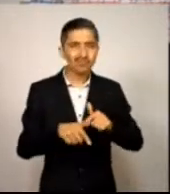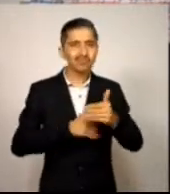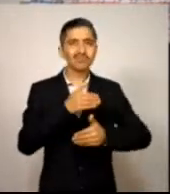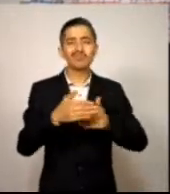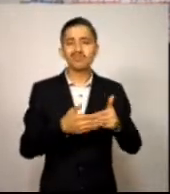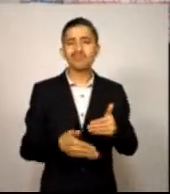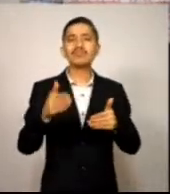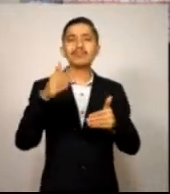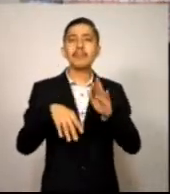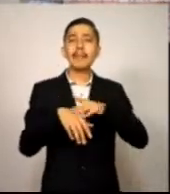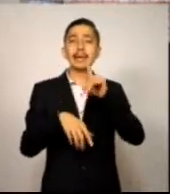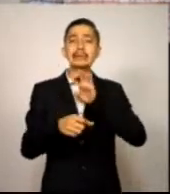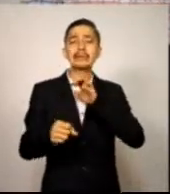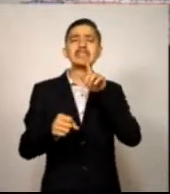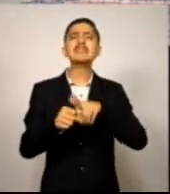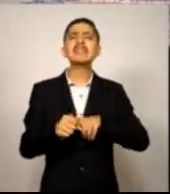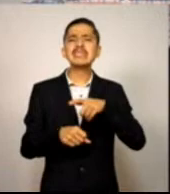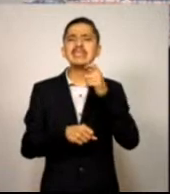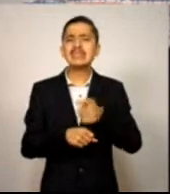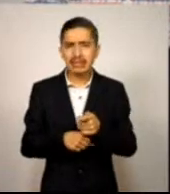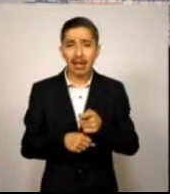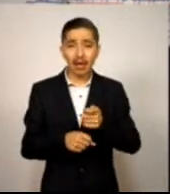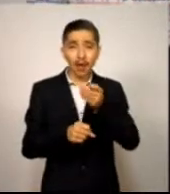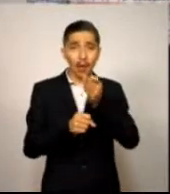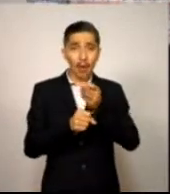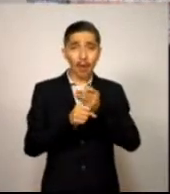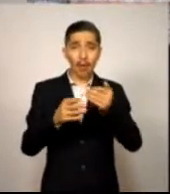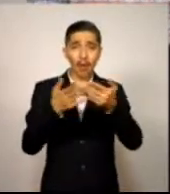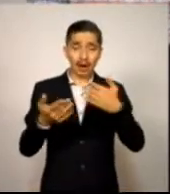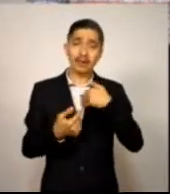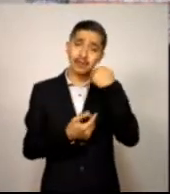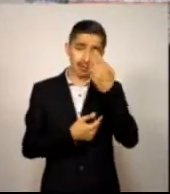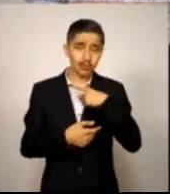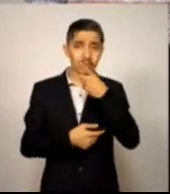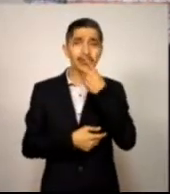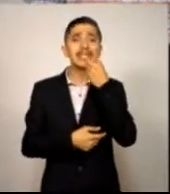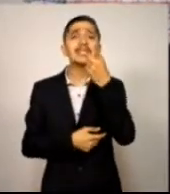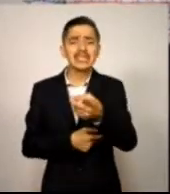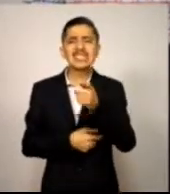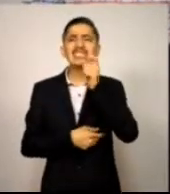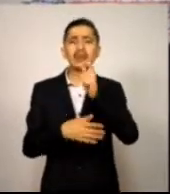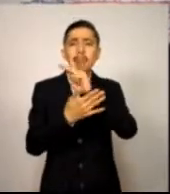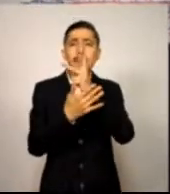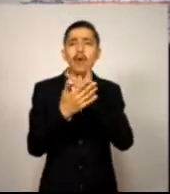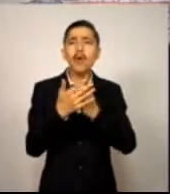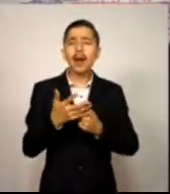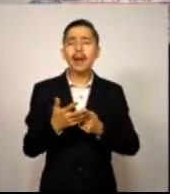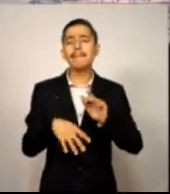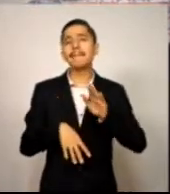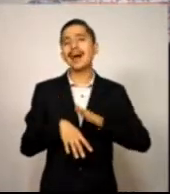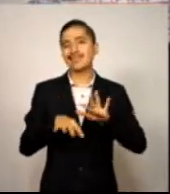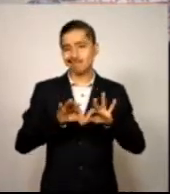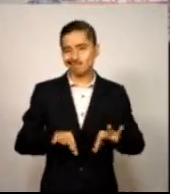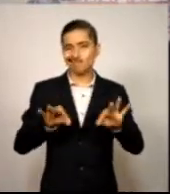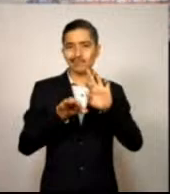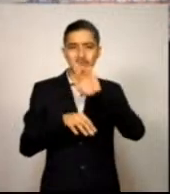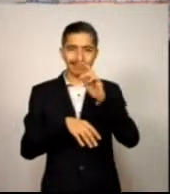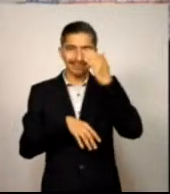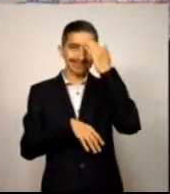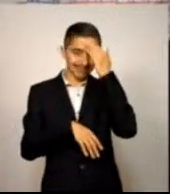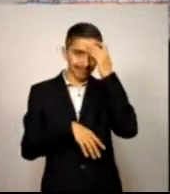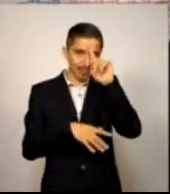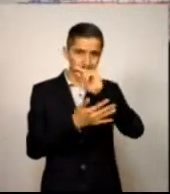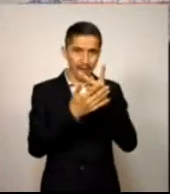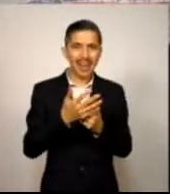y de manera muy especial en el caso que hoy les quiero compartir de un programa tan